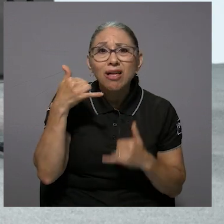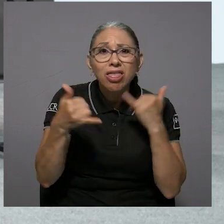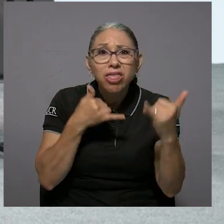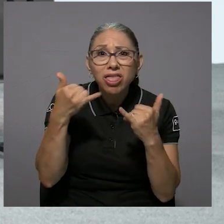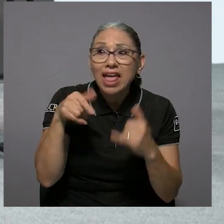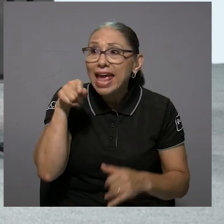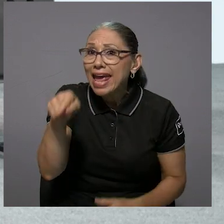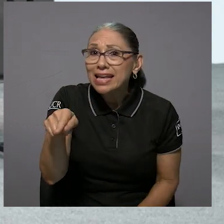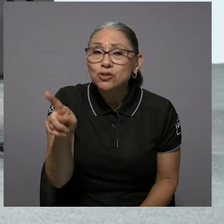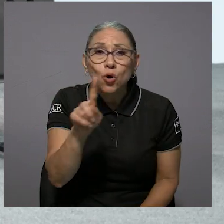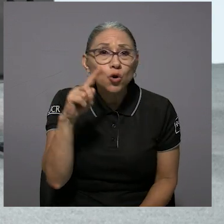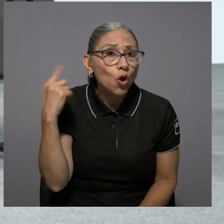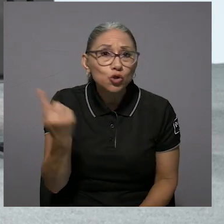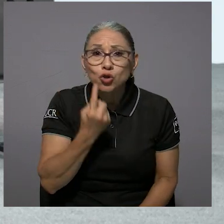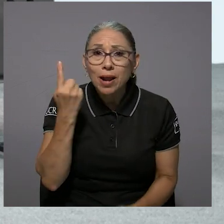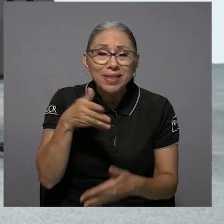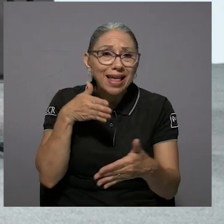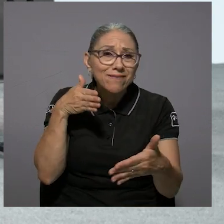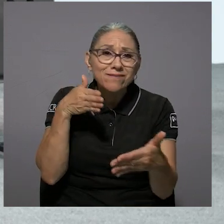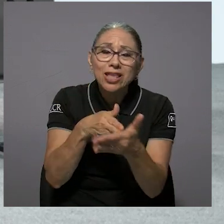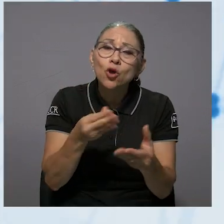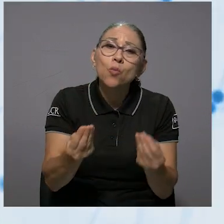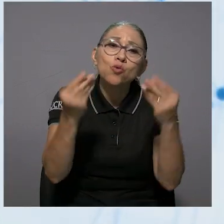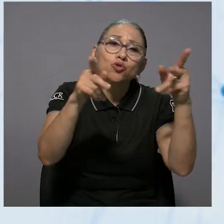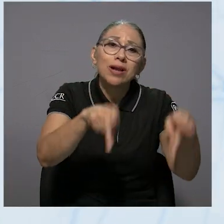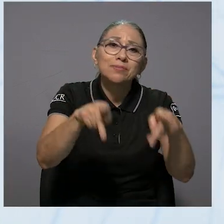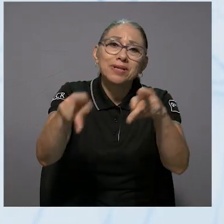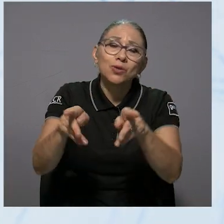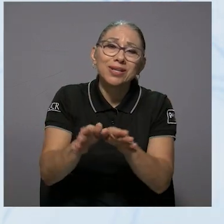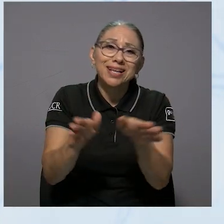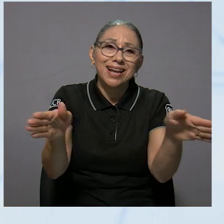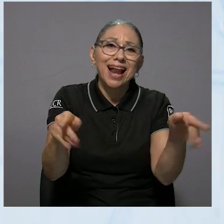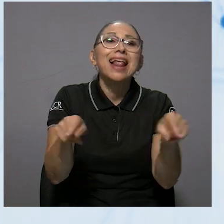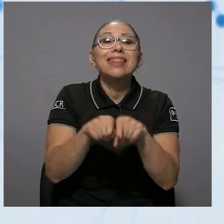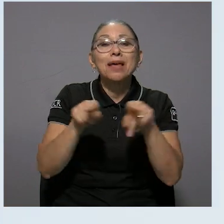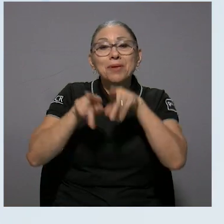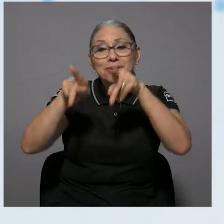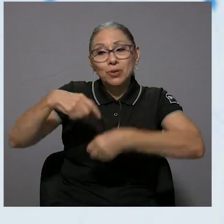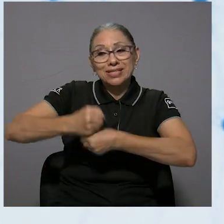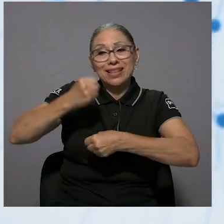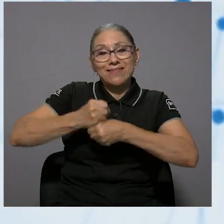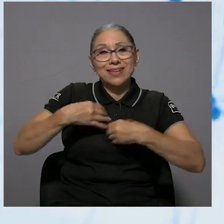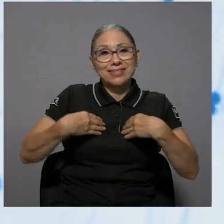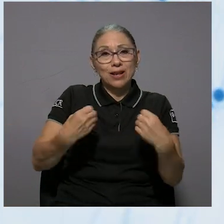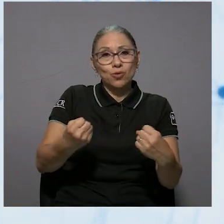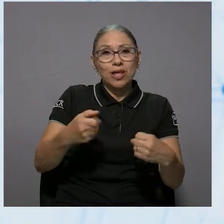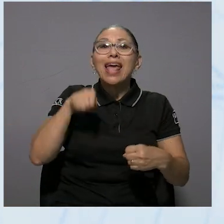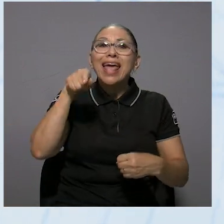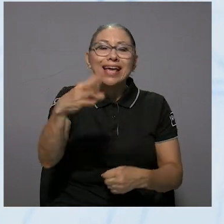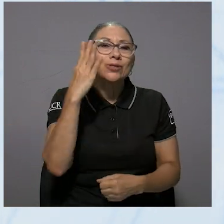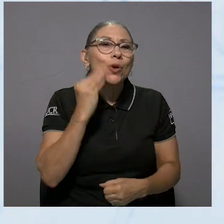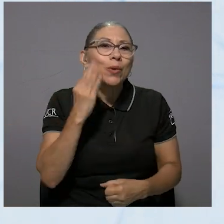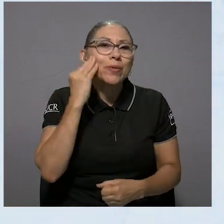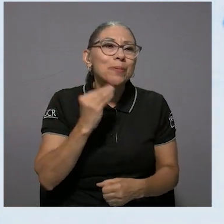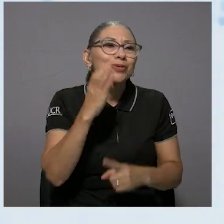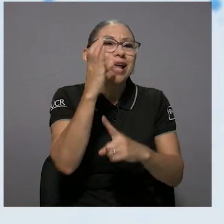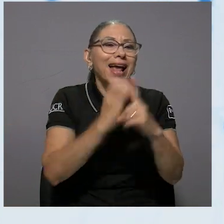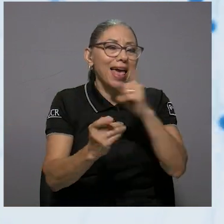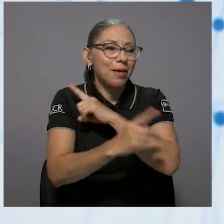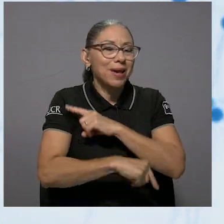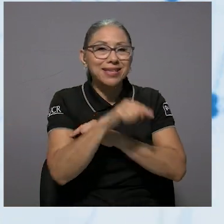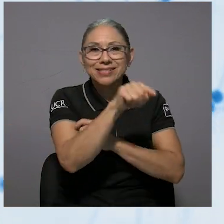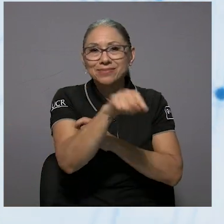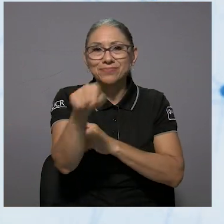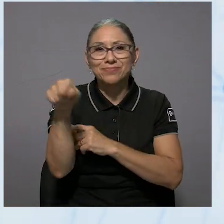es solo un pico que afectó muchísimo a la población, sino al personal sanitario. Y eso lo vivimos en cada uno de los países. Entonces, lo